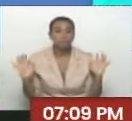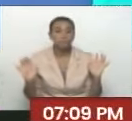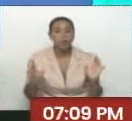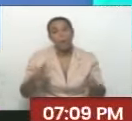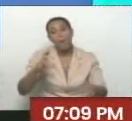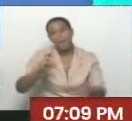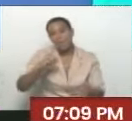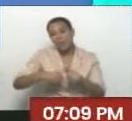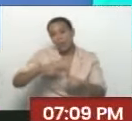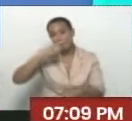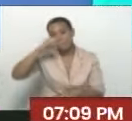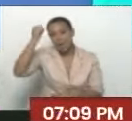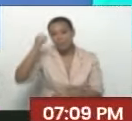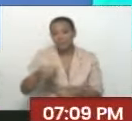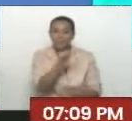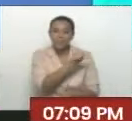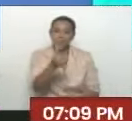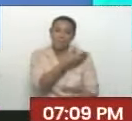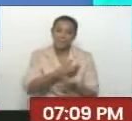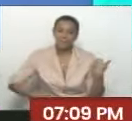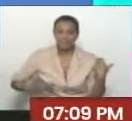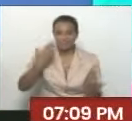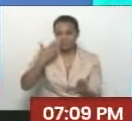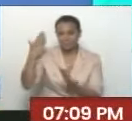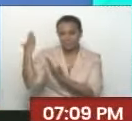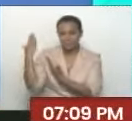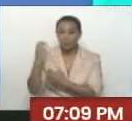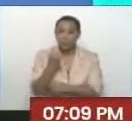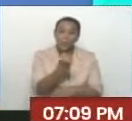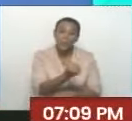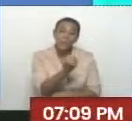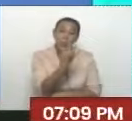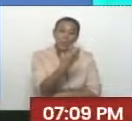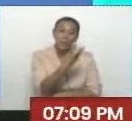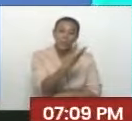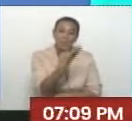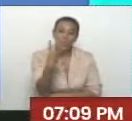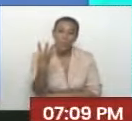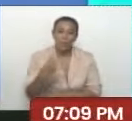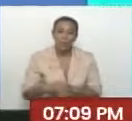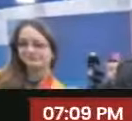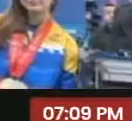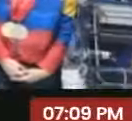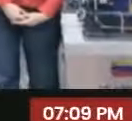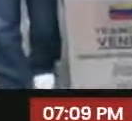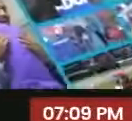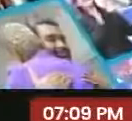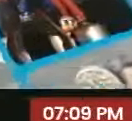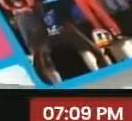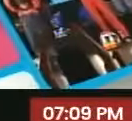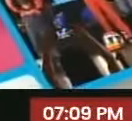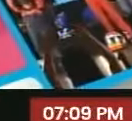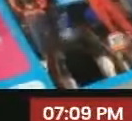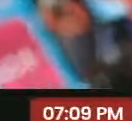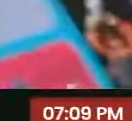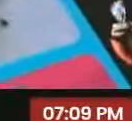Maduro más. Vamos a ver, semana presidencial, número 34, no se lo pierdan.